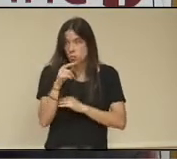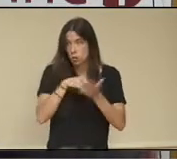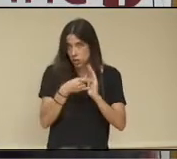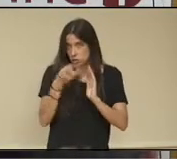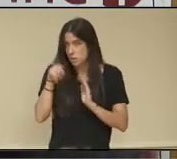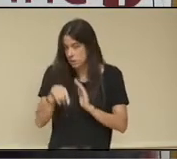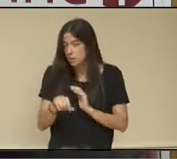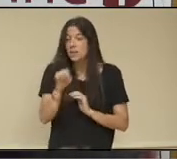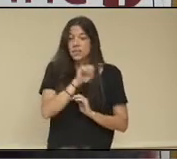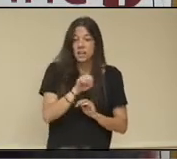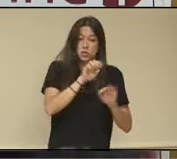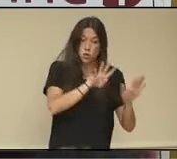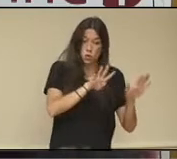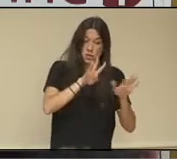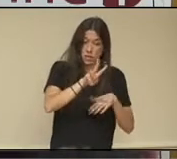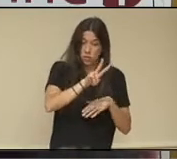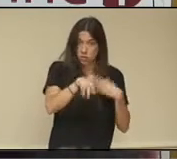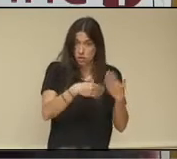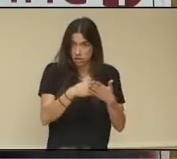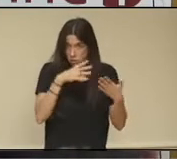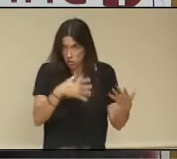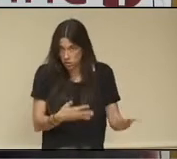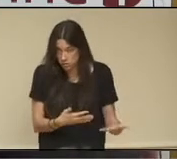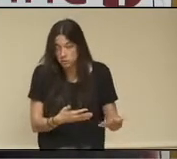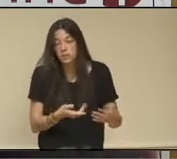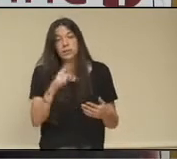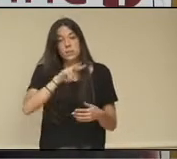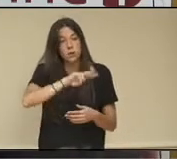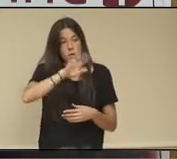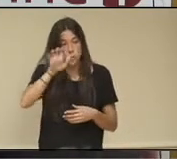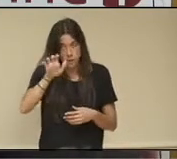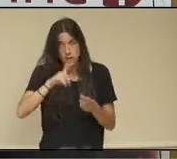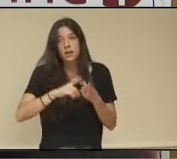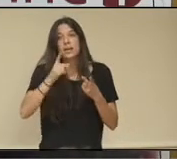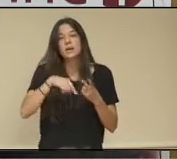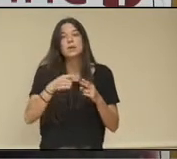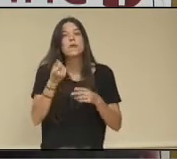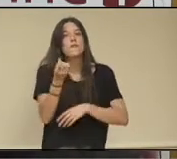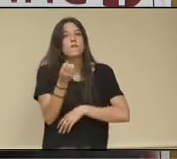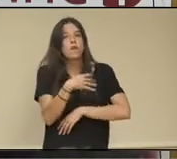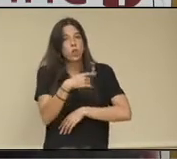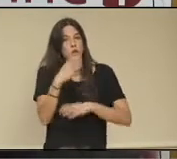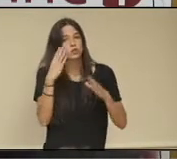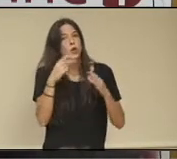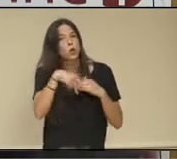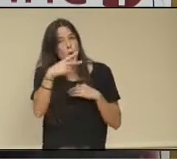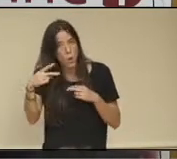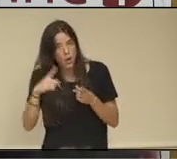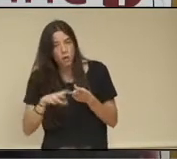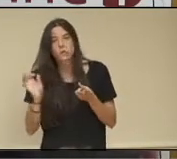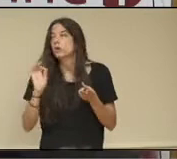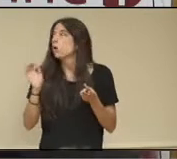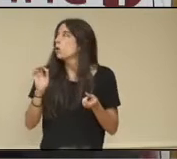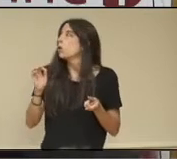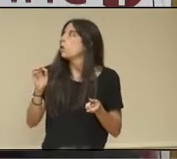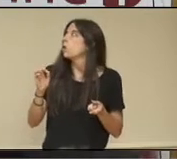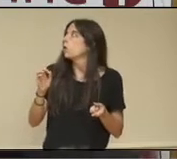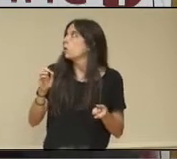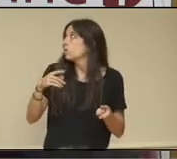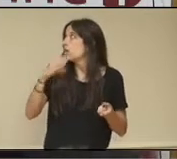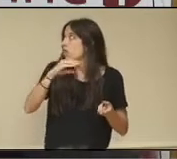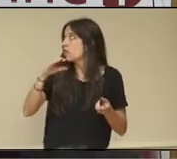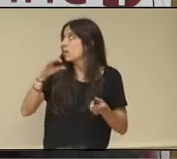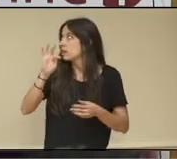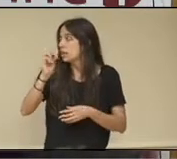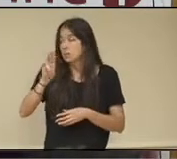el año 92 y a la Unión Europea y luego todos estos fondos noruegos o el NIH o europeos de CTP. Y